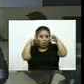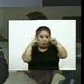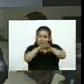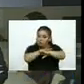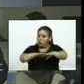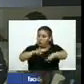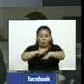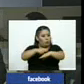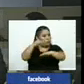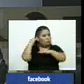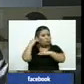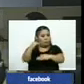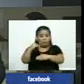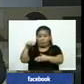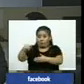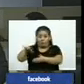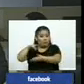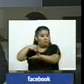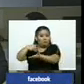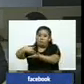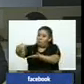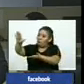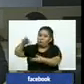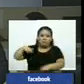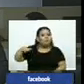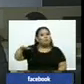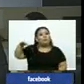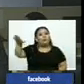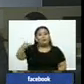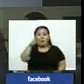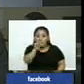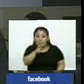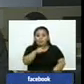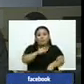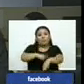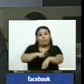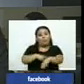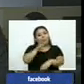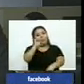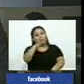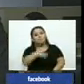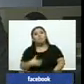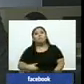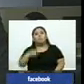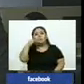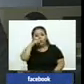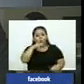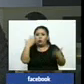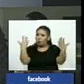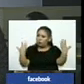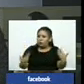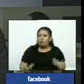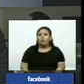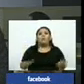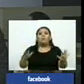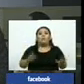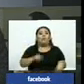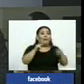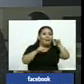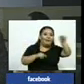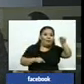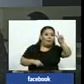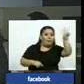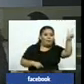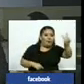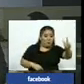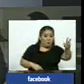había otorgado y a esta hora pues confirmaba también el mandatario salvadoreño que ya habrían abandonado tanto las